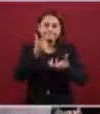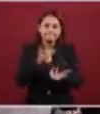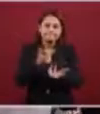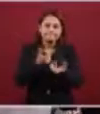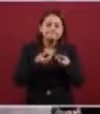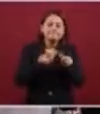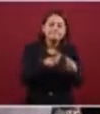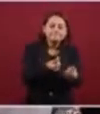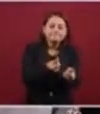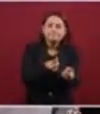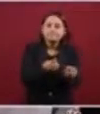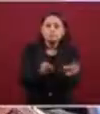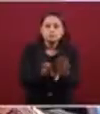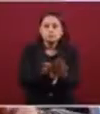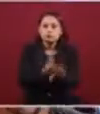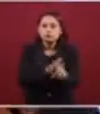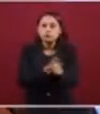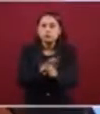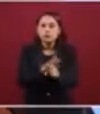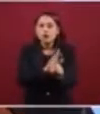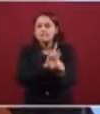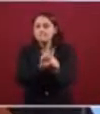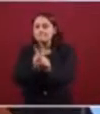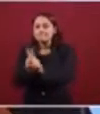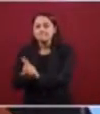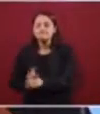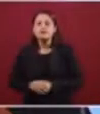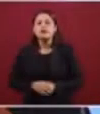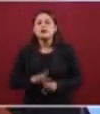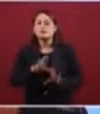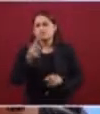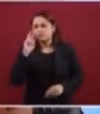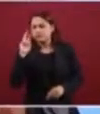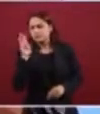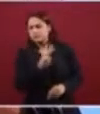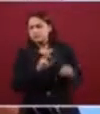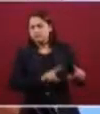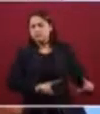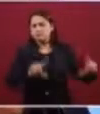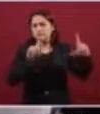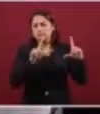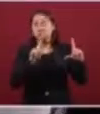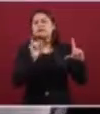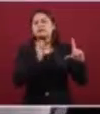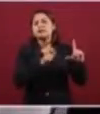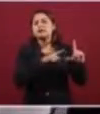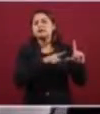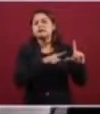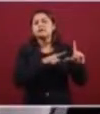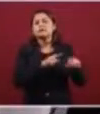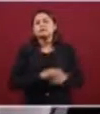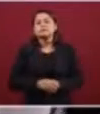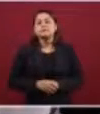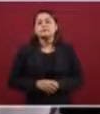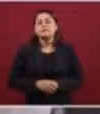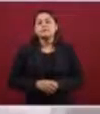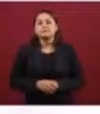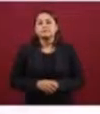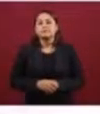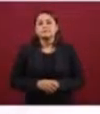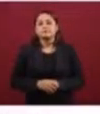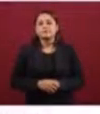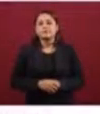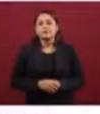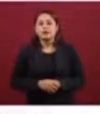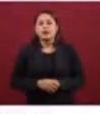más representativas, ¿no? Ustedes pueden ver ahí cómo ha disminuido el gasto desde